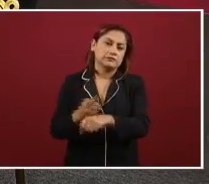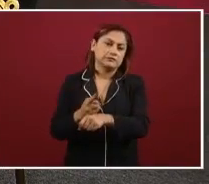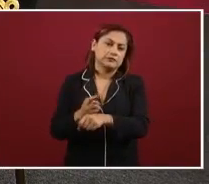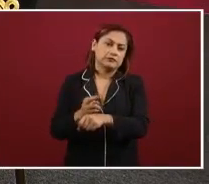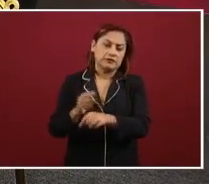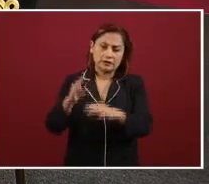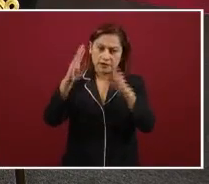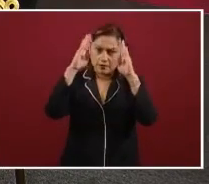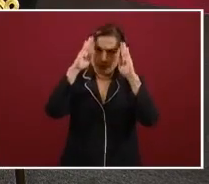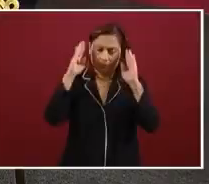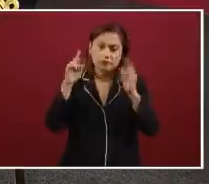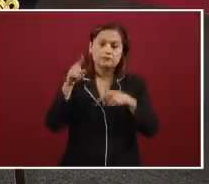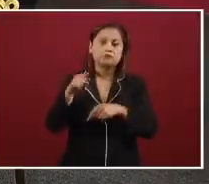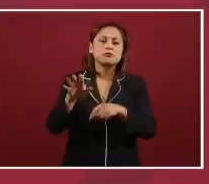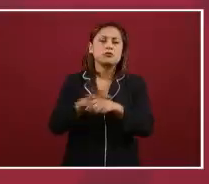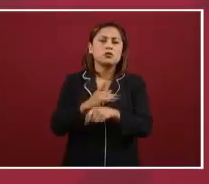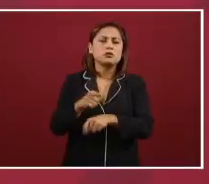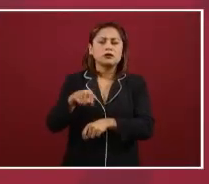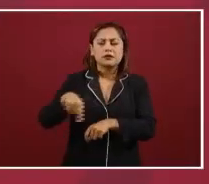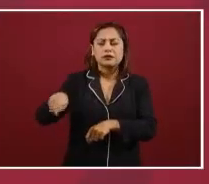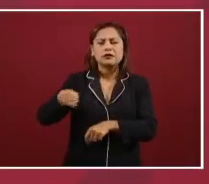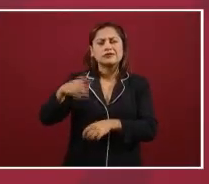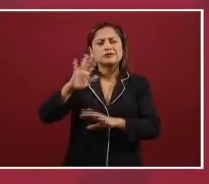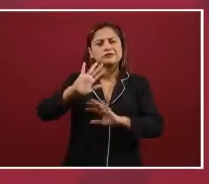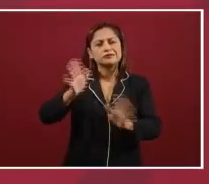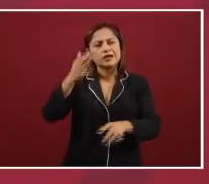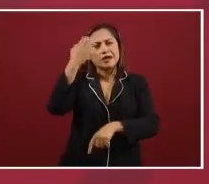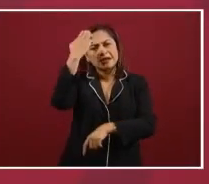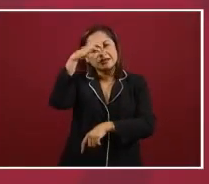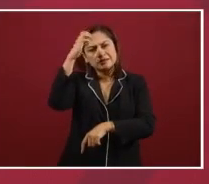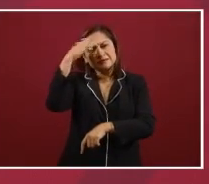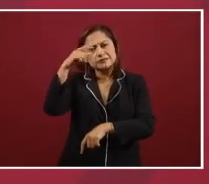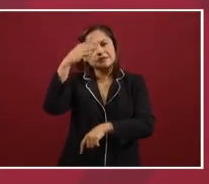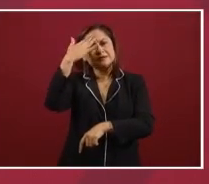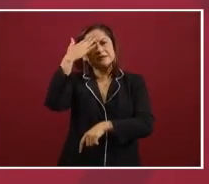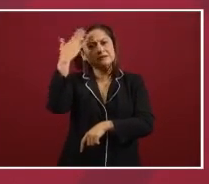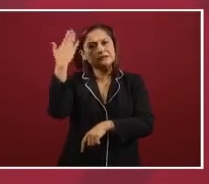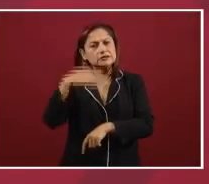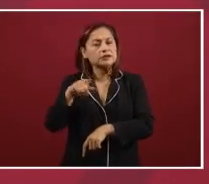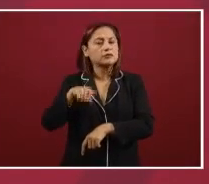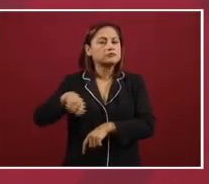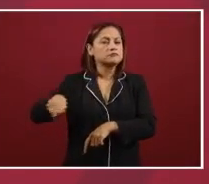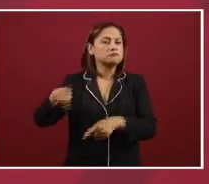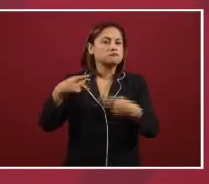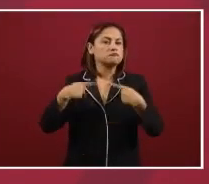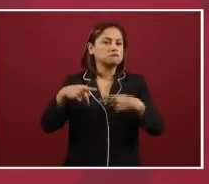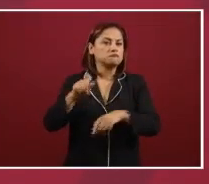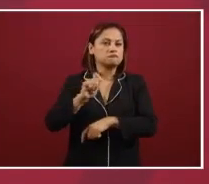Por su experiencia, por su profesionalismo,